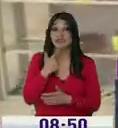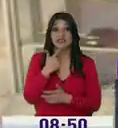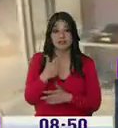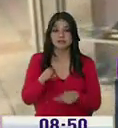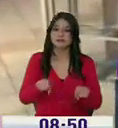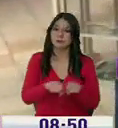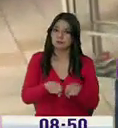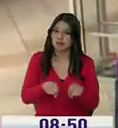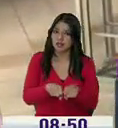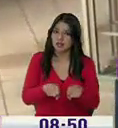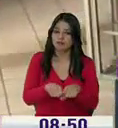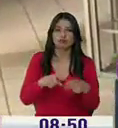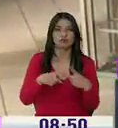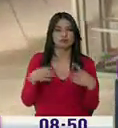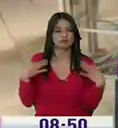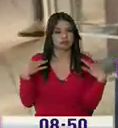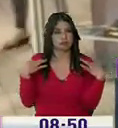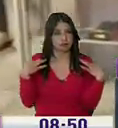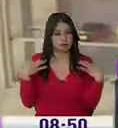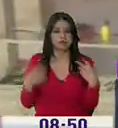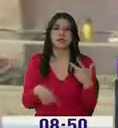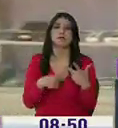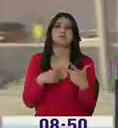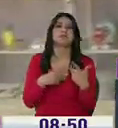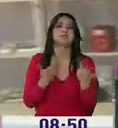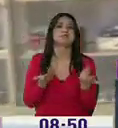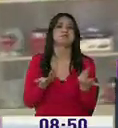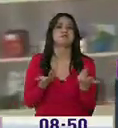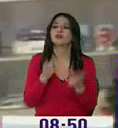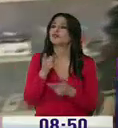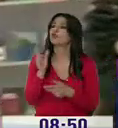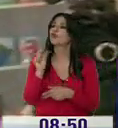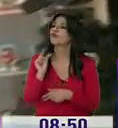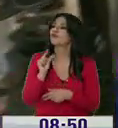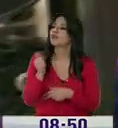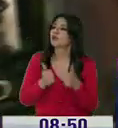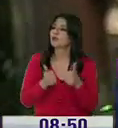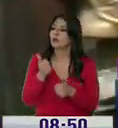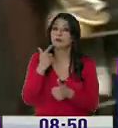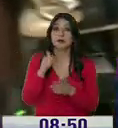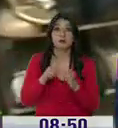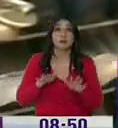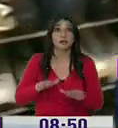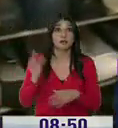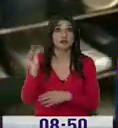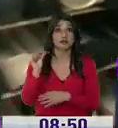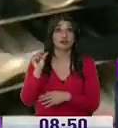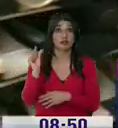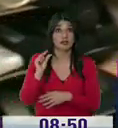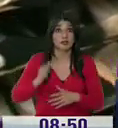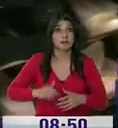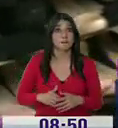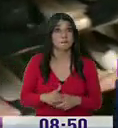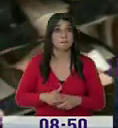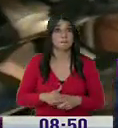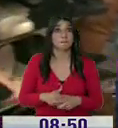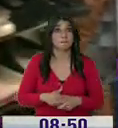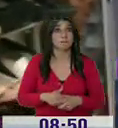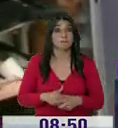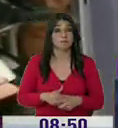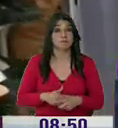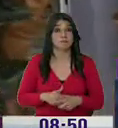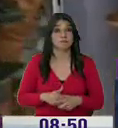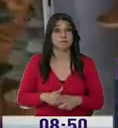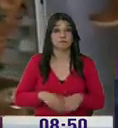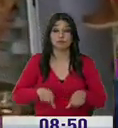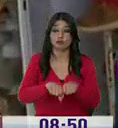calzado, ropa. ¿Cuál es su oferta? Mi oferta en este día, lo que expendo es